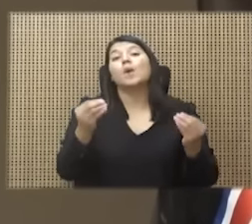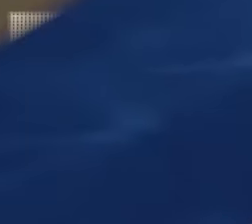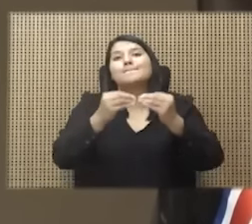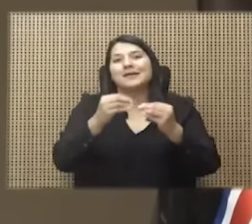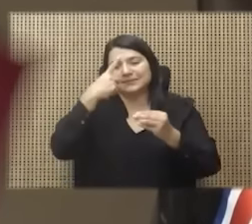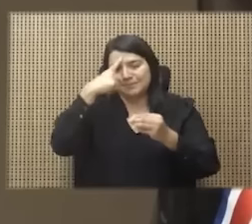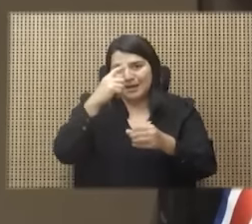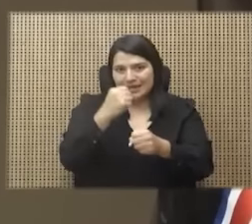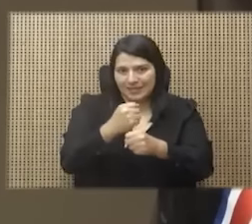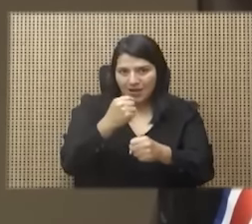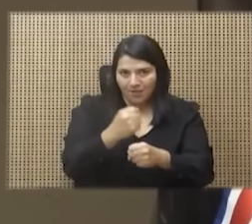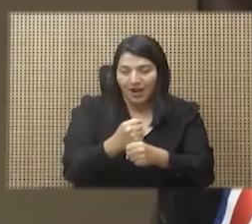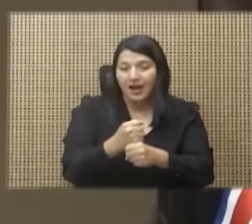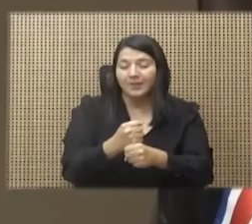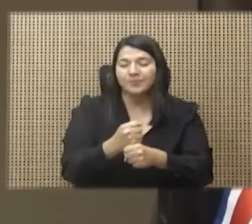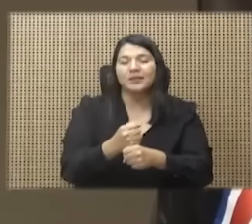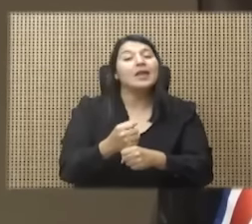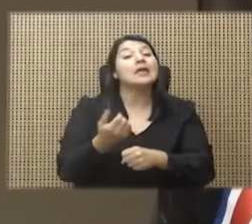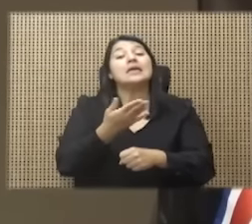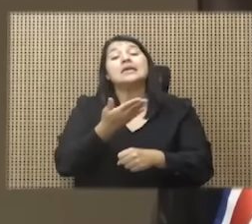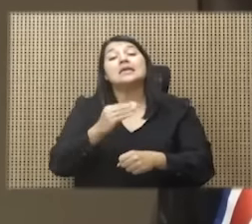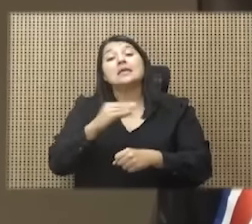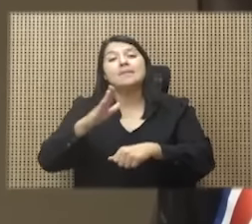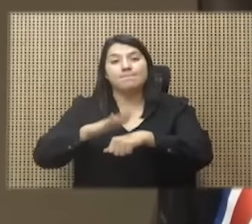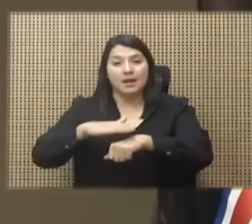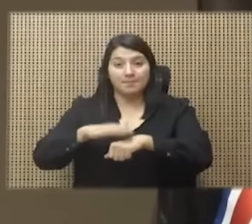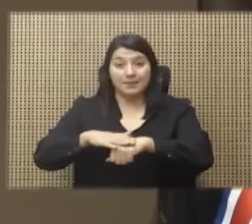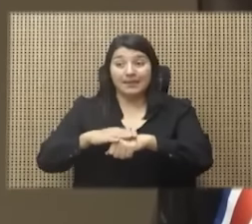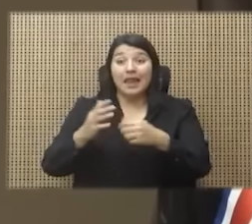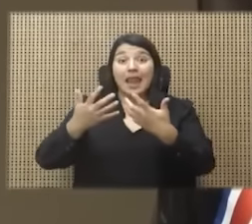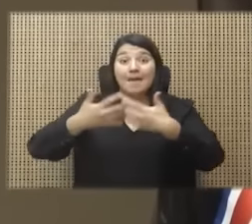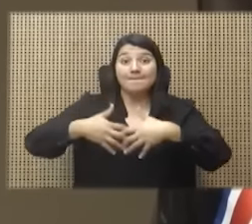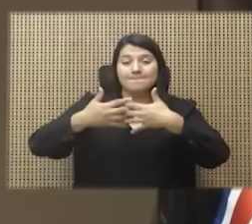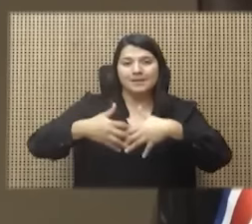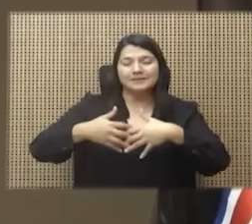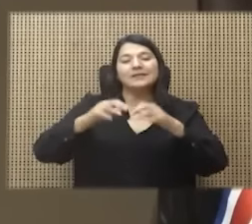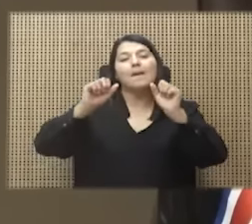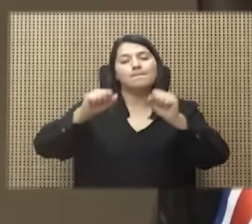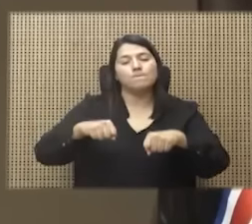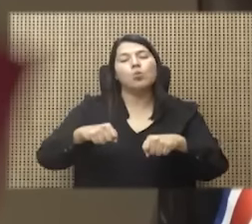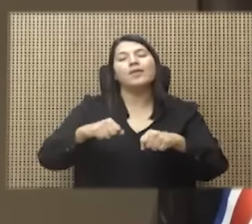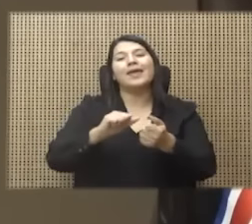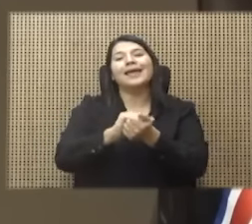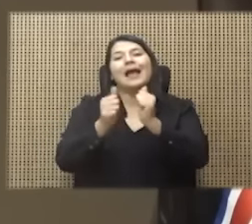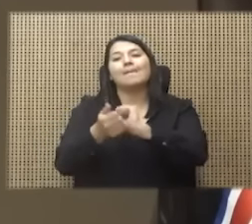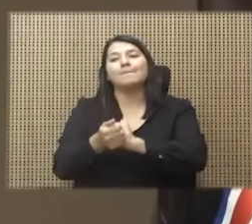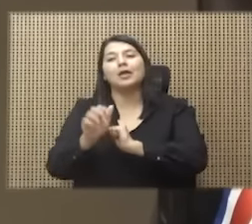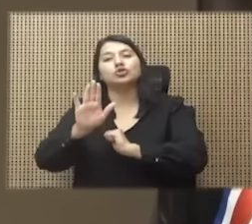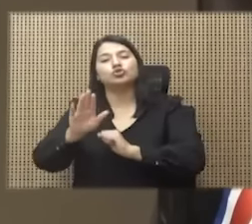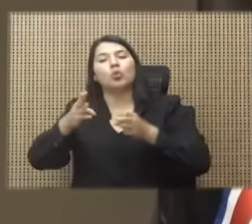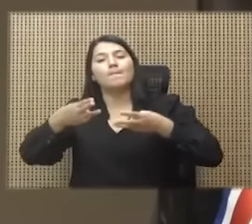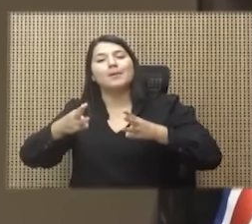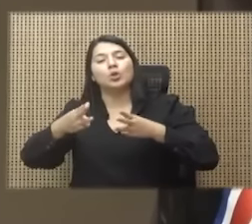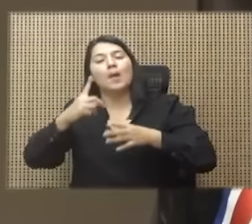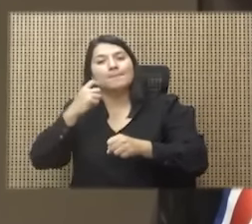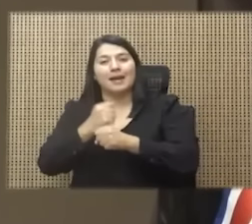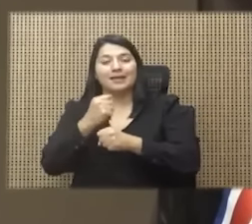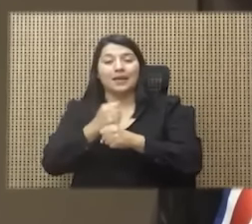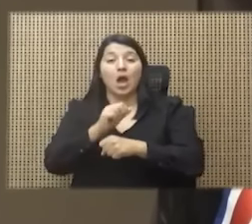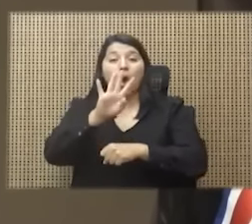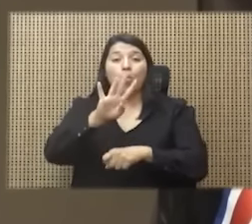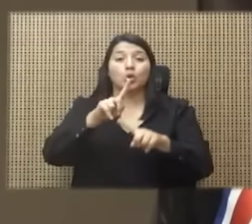a empresas que requieren trabajar en formato 7x24 contar con la seguridad jurídica suficiente para seguir operando